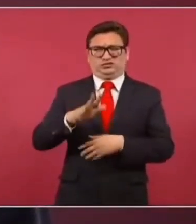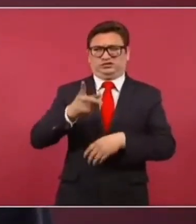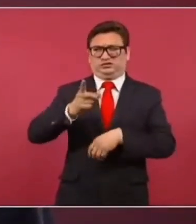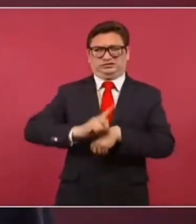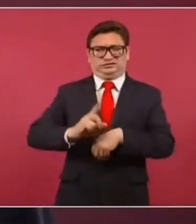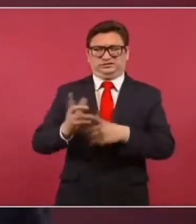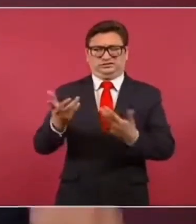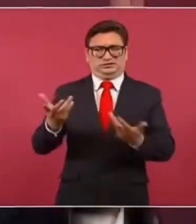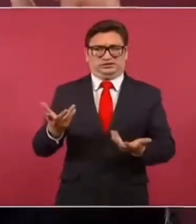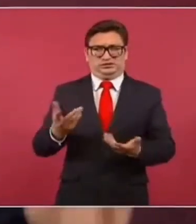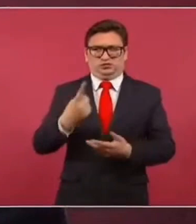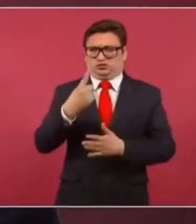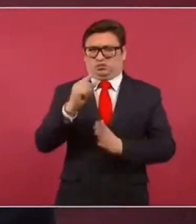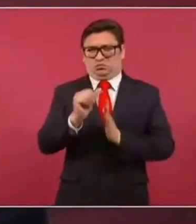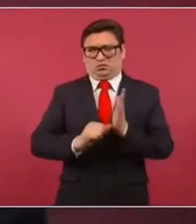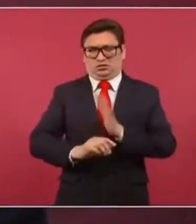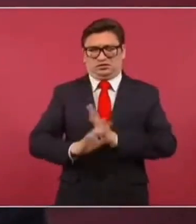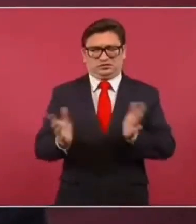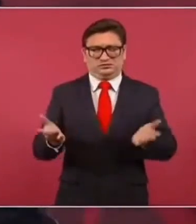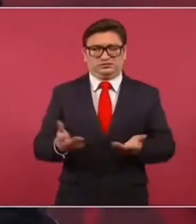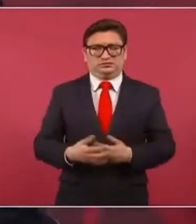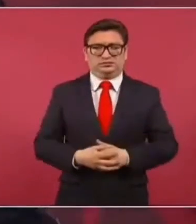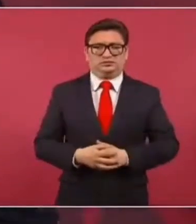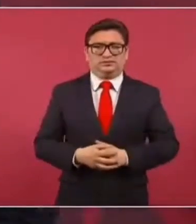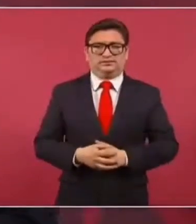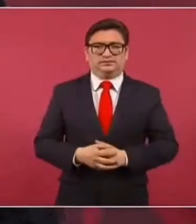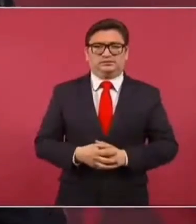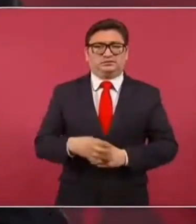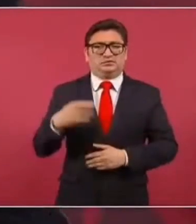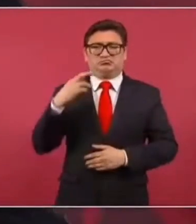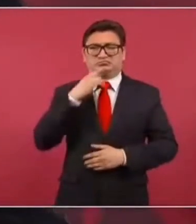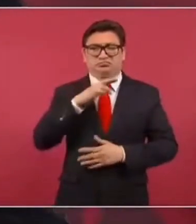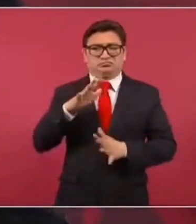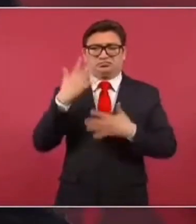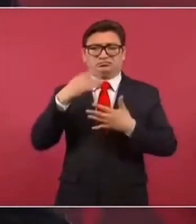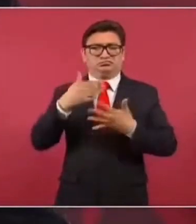o un mes, y vámonos.